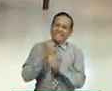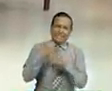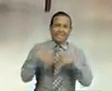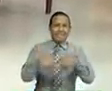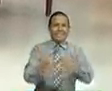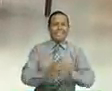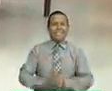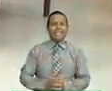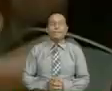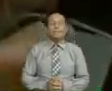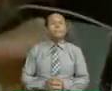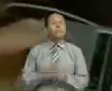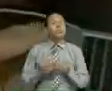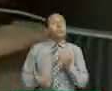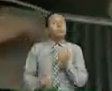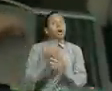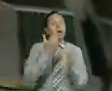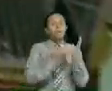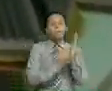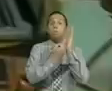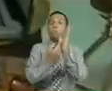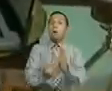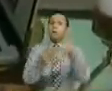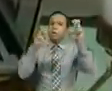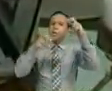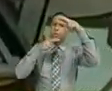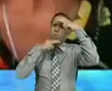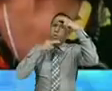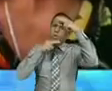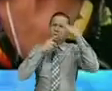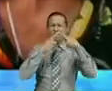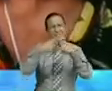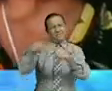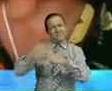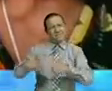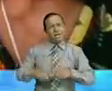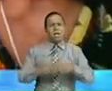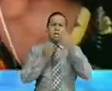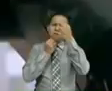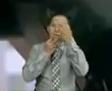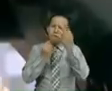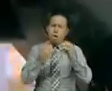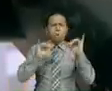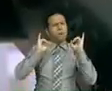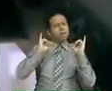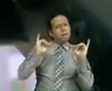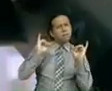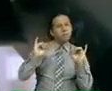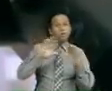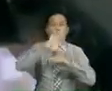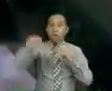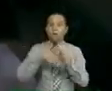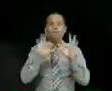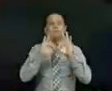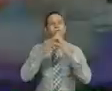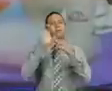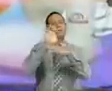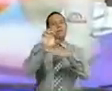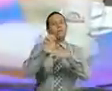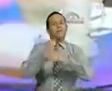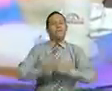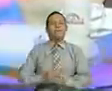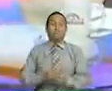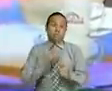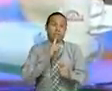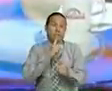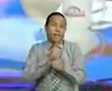una nueva propuesta con noticias frescas y mucha variedad para informar y entretener a las familias ecuatorianas. Esa es la idea,